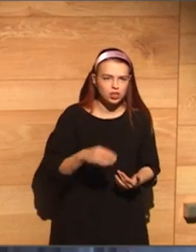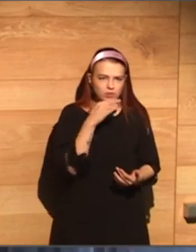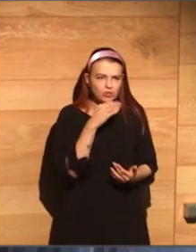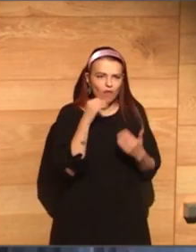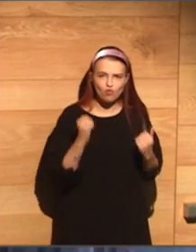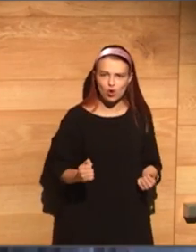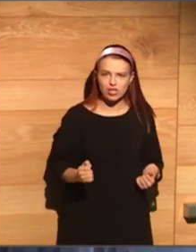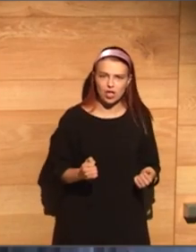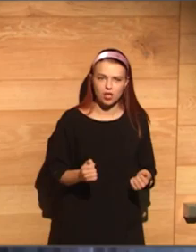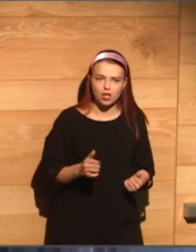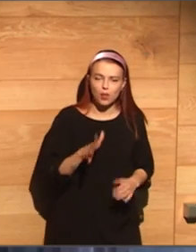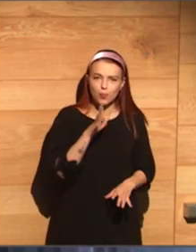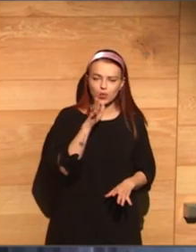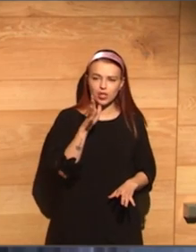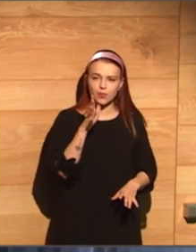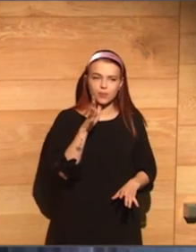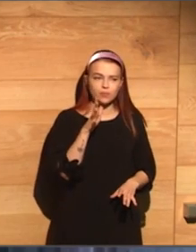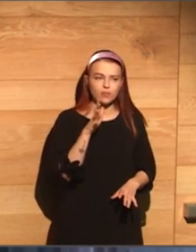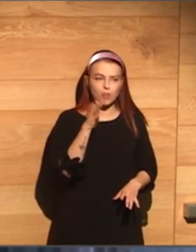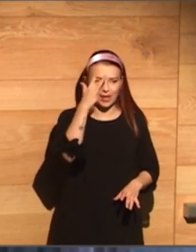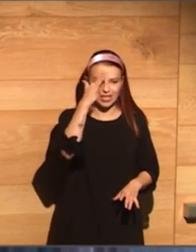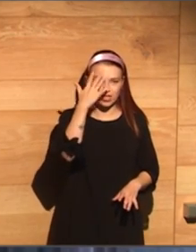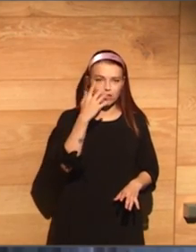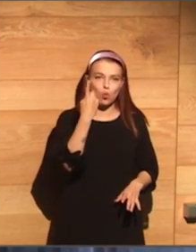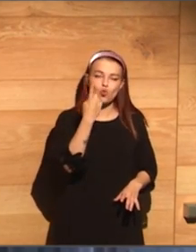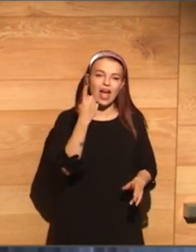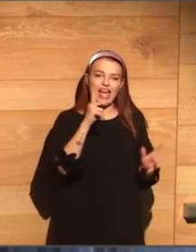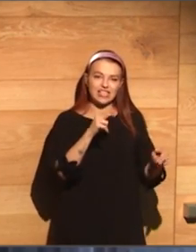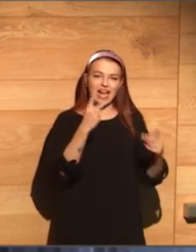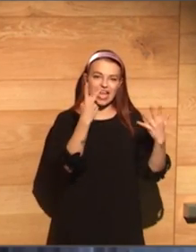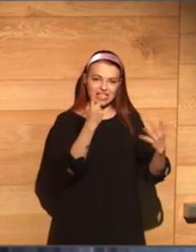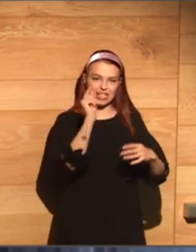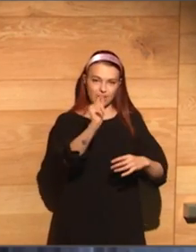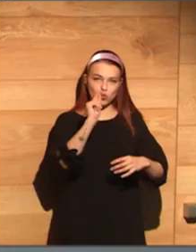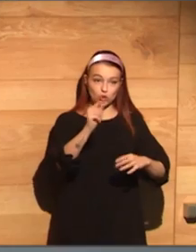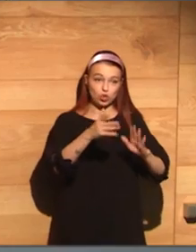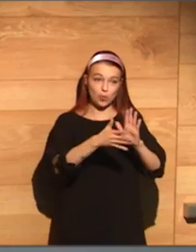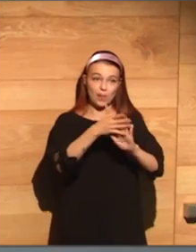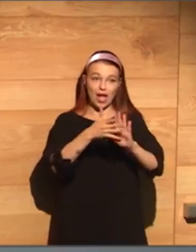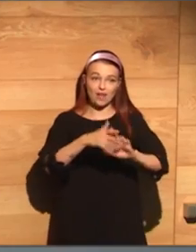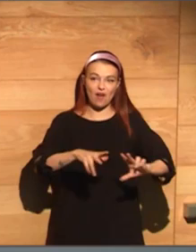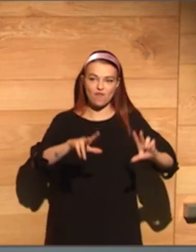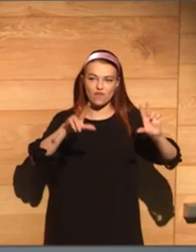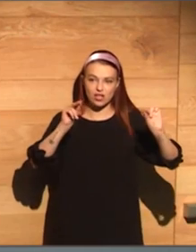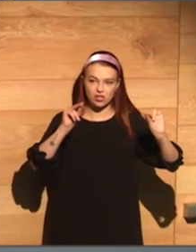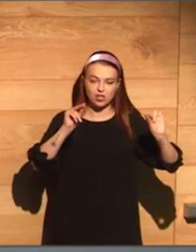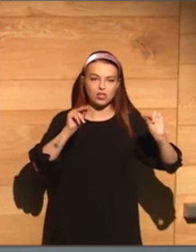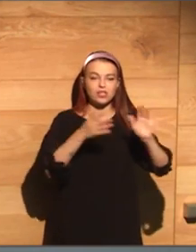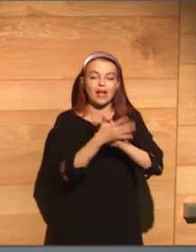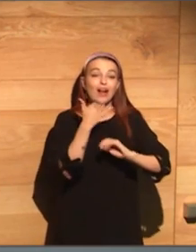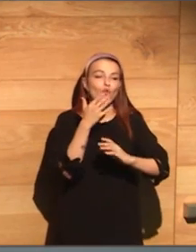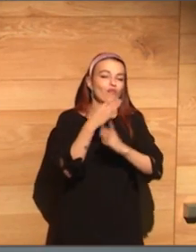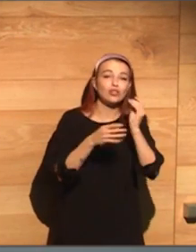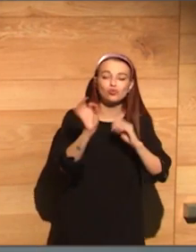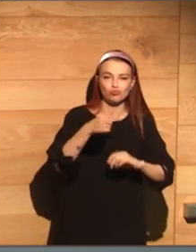claro. Imaginad una escena de 7 minutos que estás ya acabando y de pronto, no me refiero a que salga mal por algún problema, sino que te